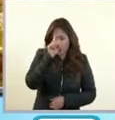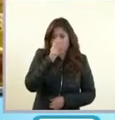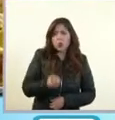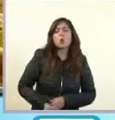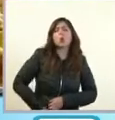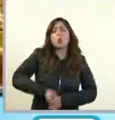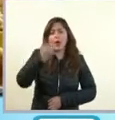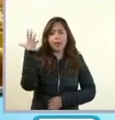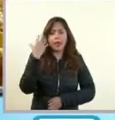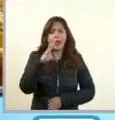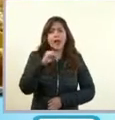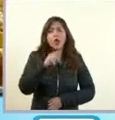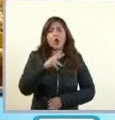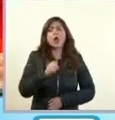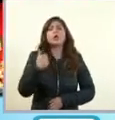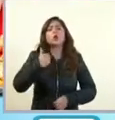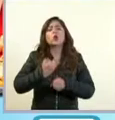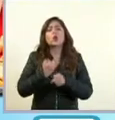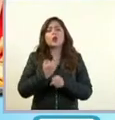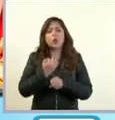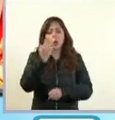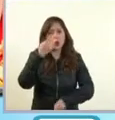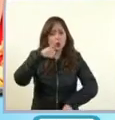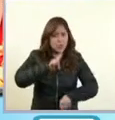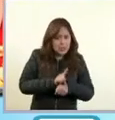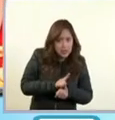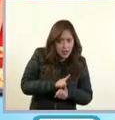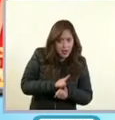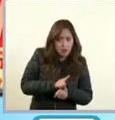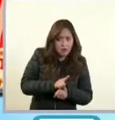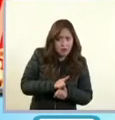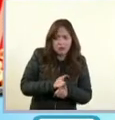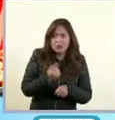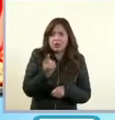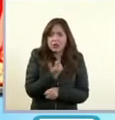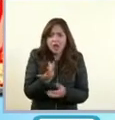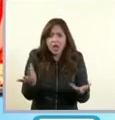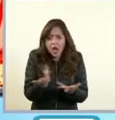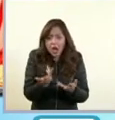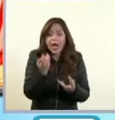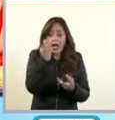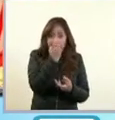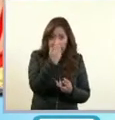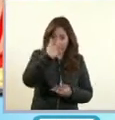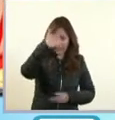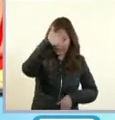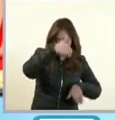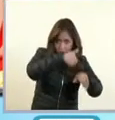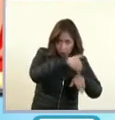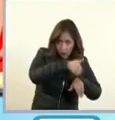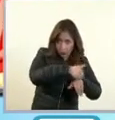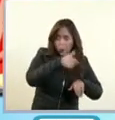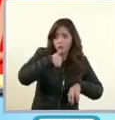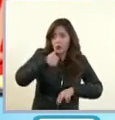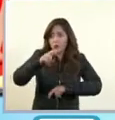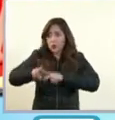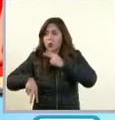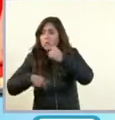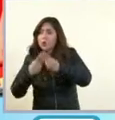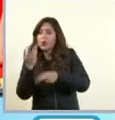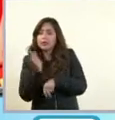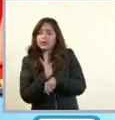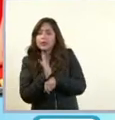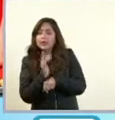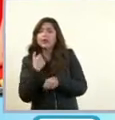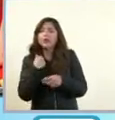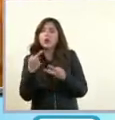debemos consumir al día? Excelente. Y entonces, ya de ahí partimos para que si vamos al cine, pues ya llevemos la conciencia de